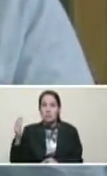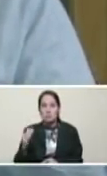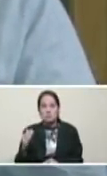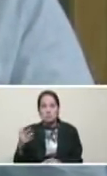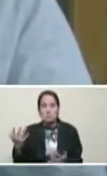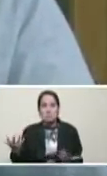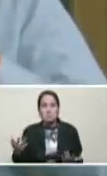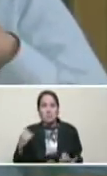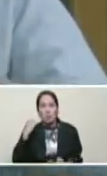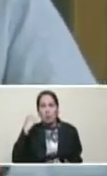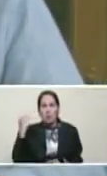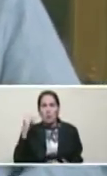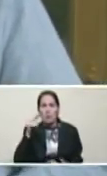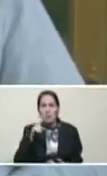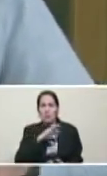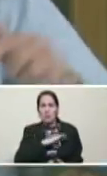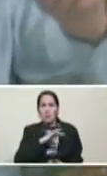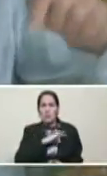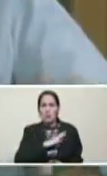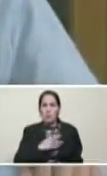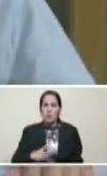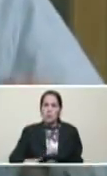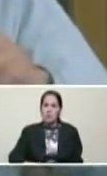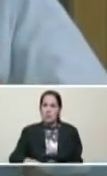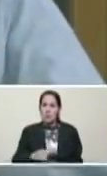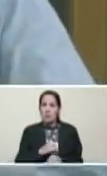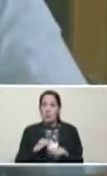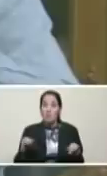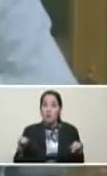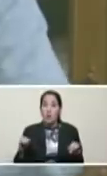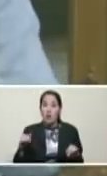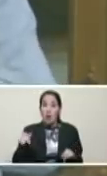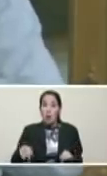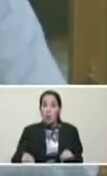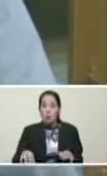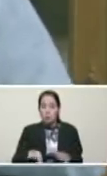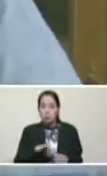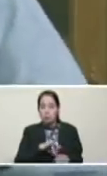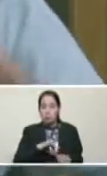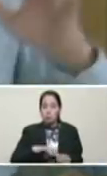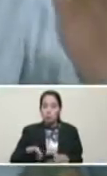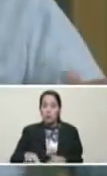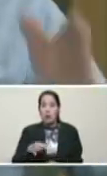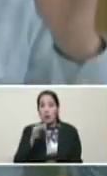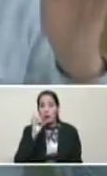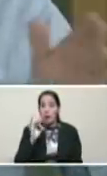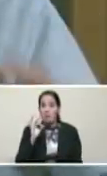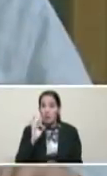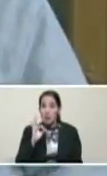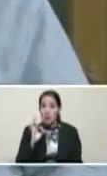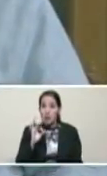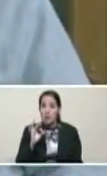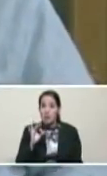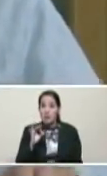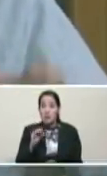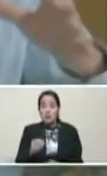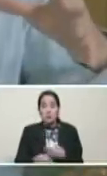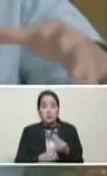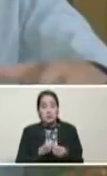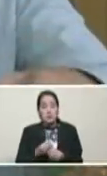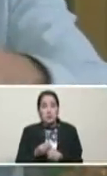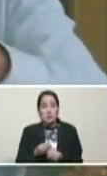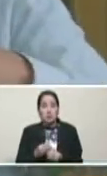una idea presidente está culminando el taller de semilleristas de café que se realizó en el estado trujillo